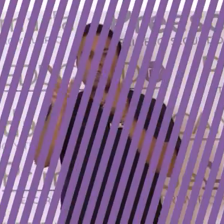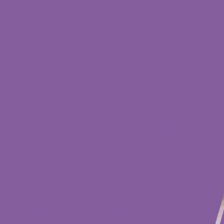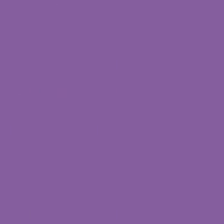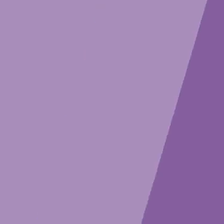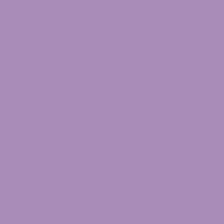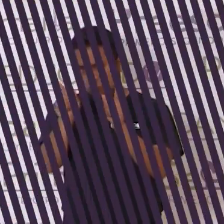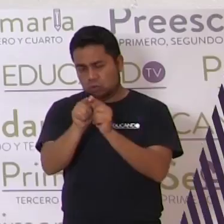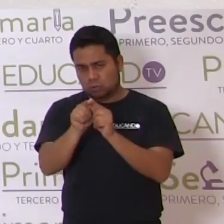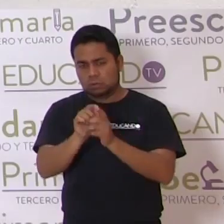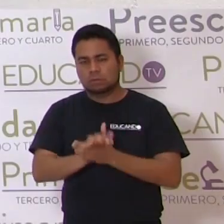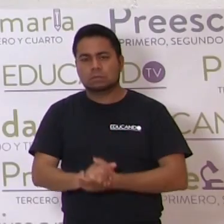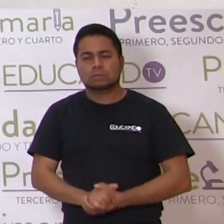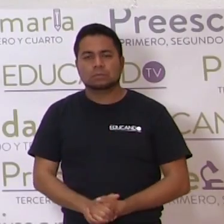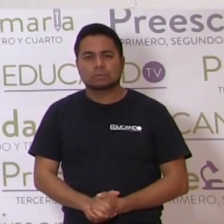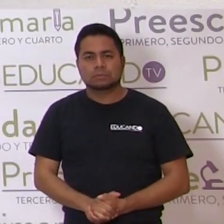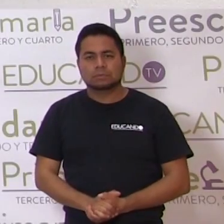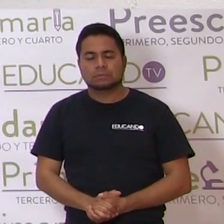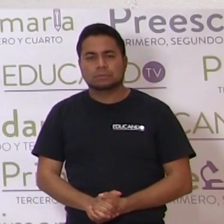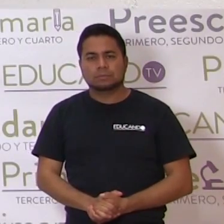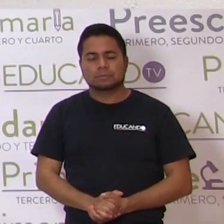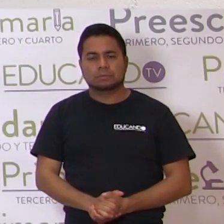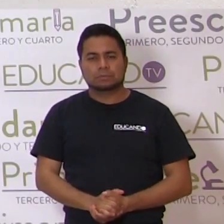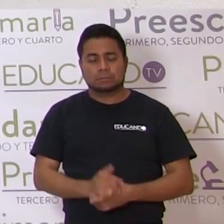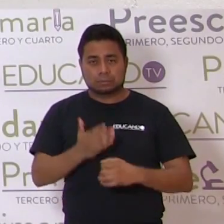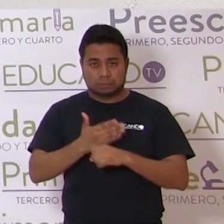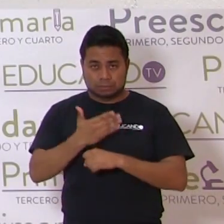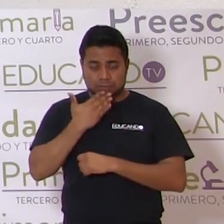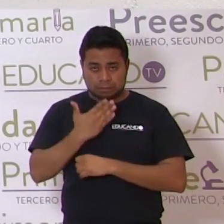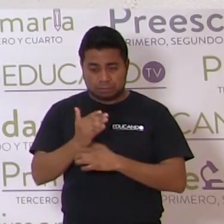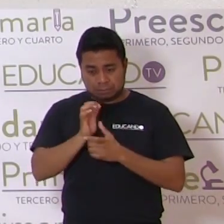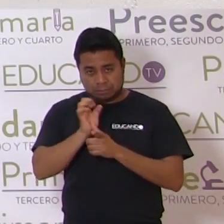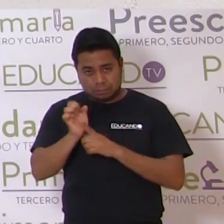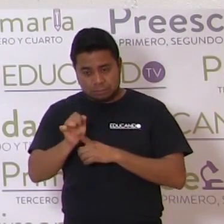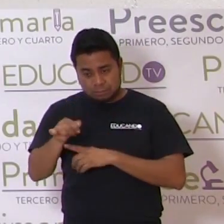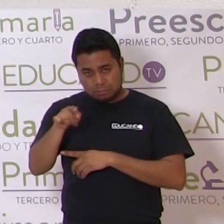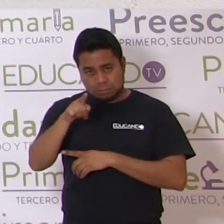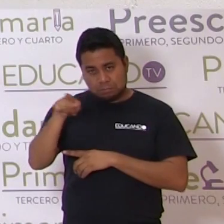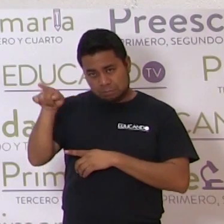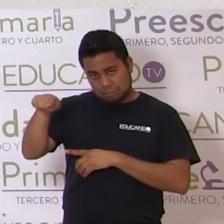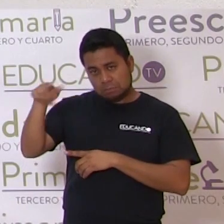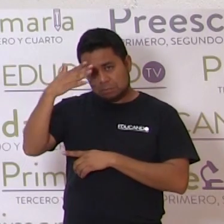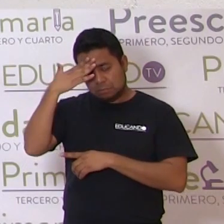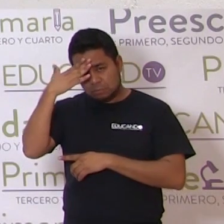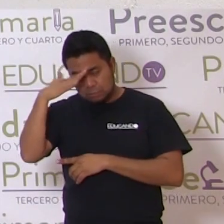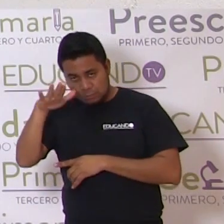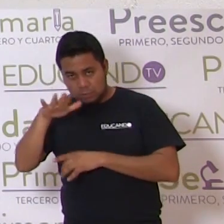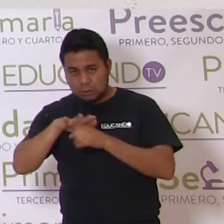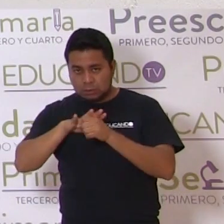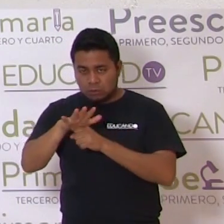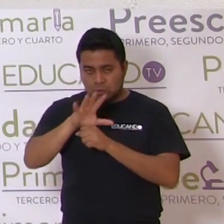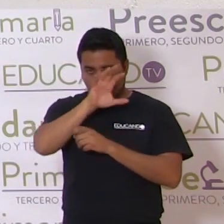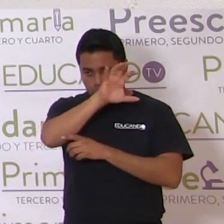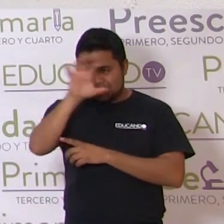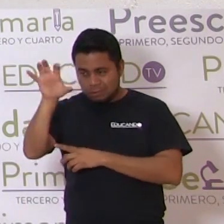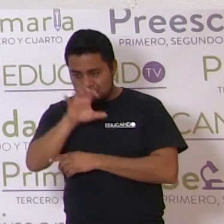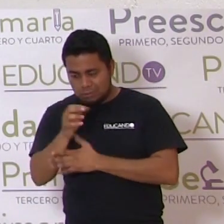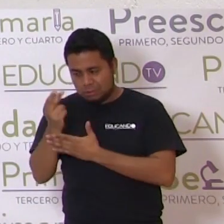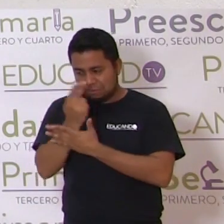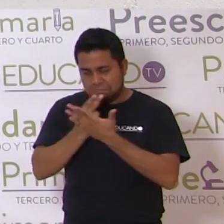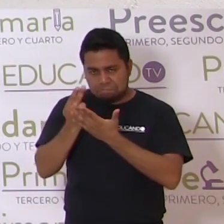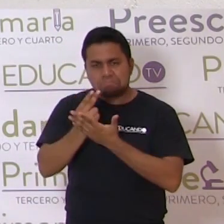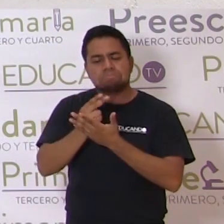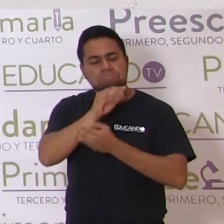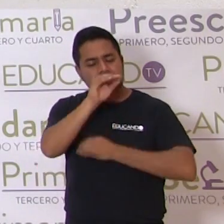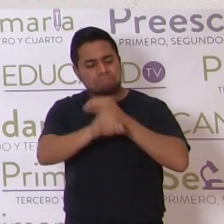conclusiones. Muy bien, pues entonces ustedes ya saben cuáles son los diagramas que podrían